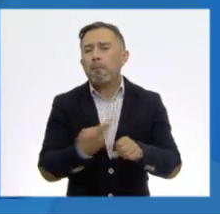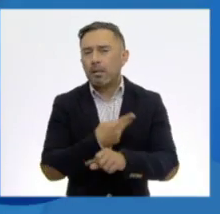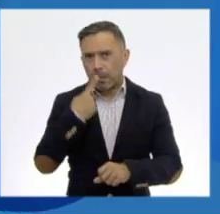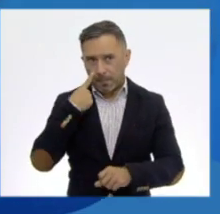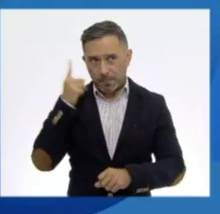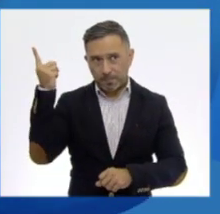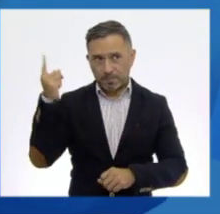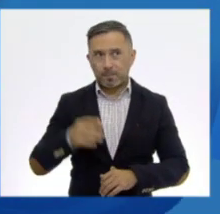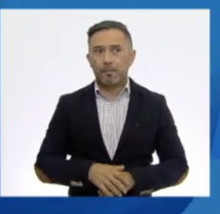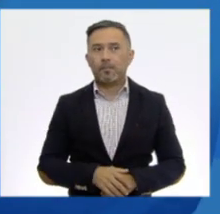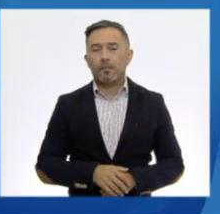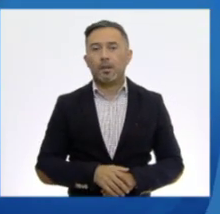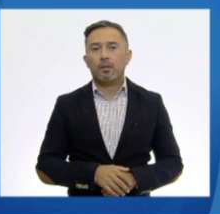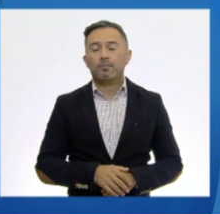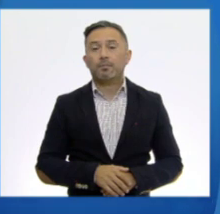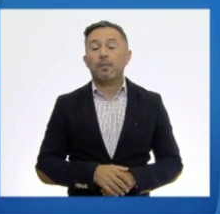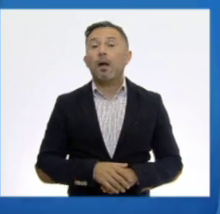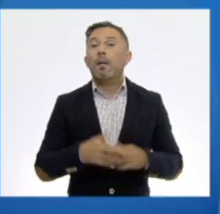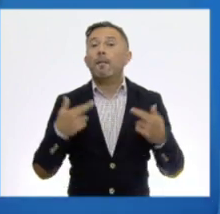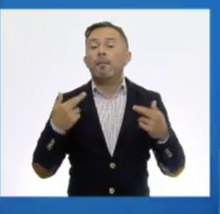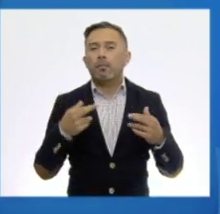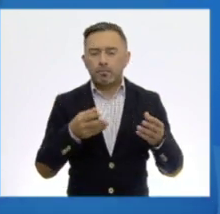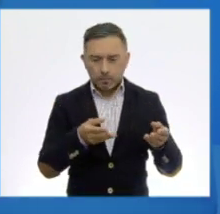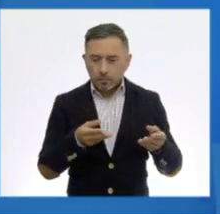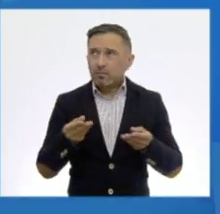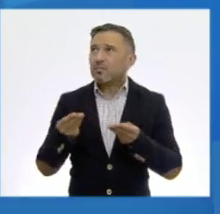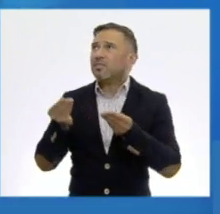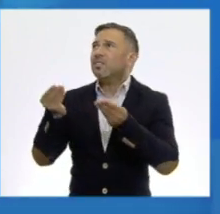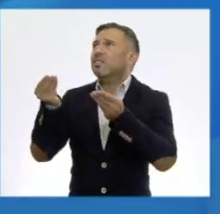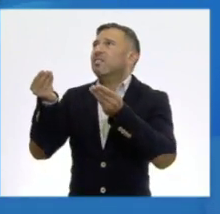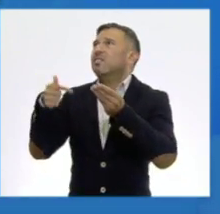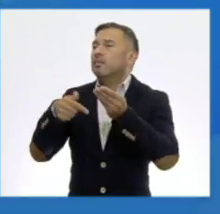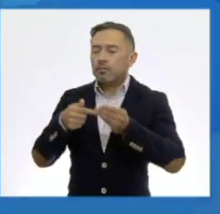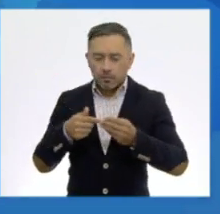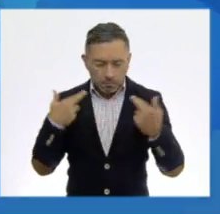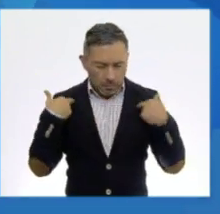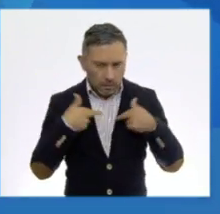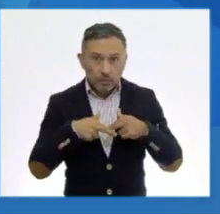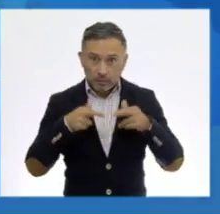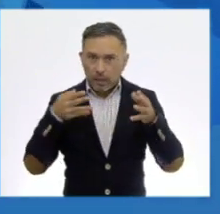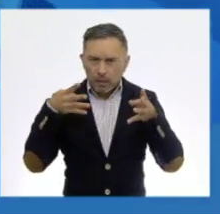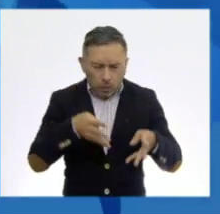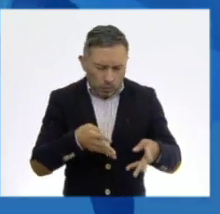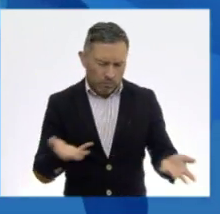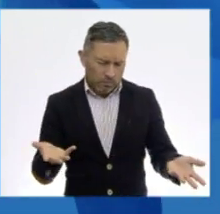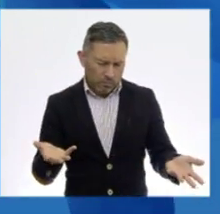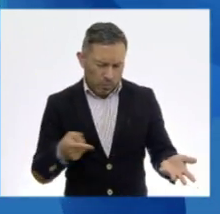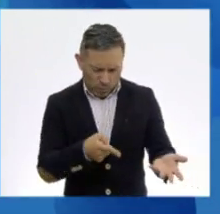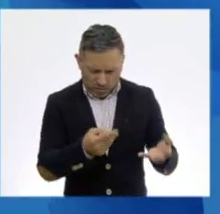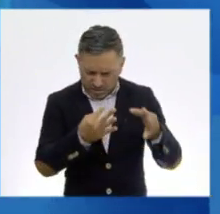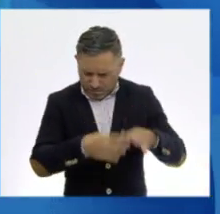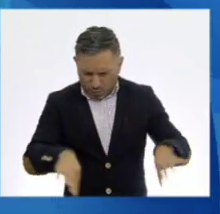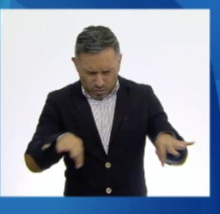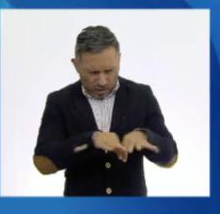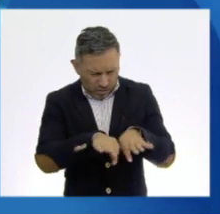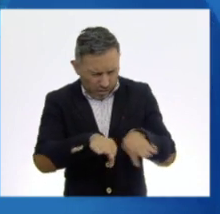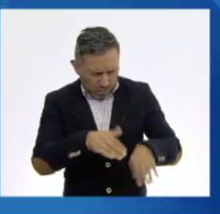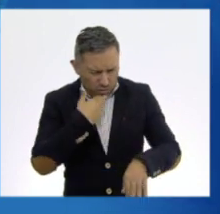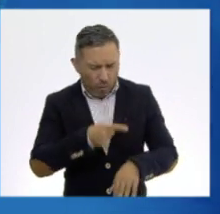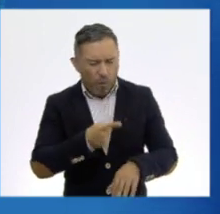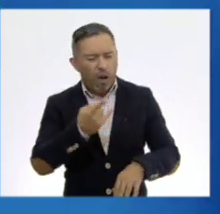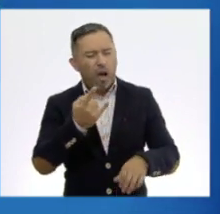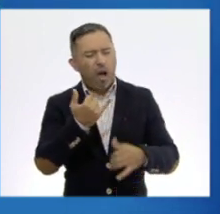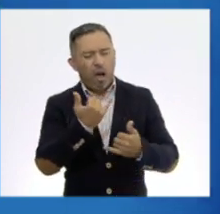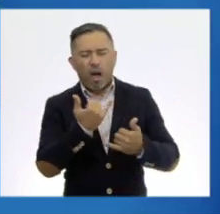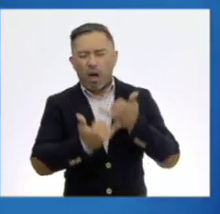maestra te regañó porque no entiende cómo olvidaste un trabajo tan importante y piensa que eres irresponsable por no